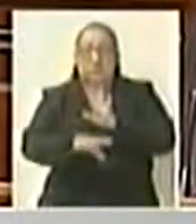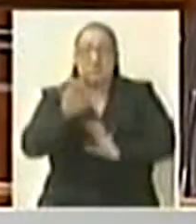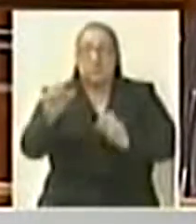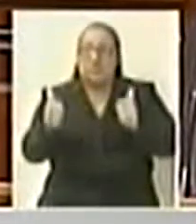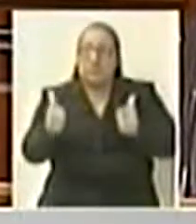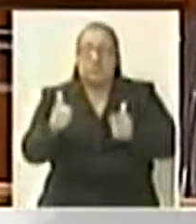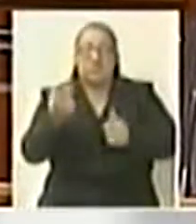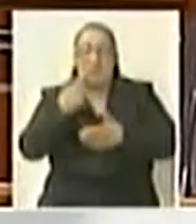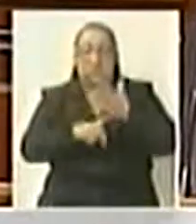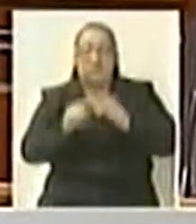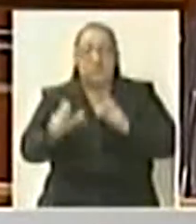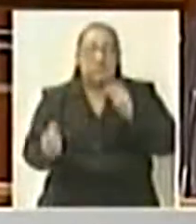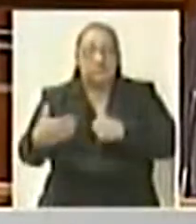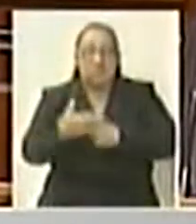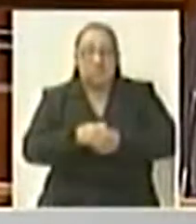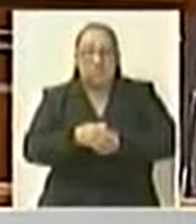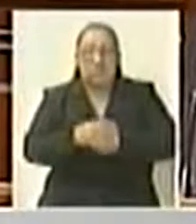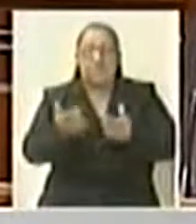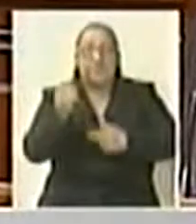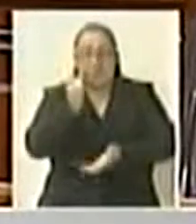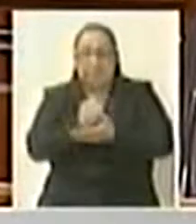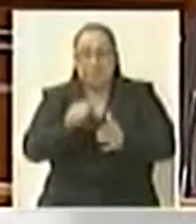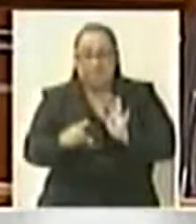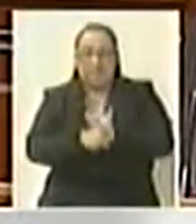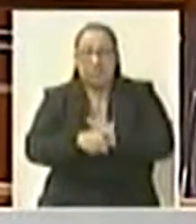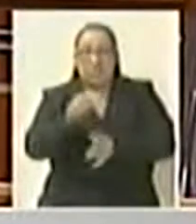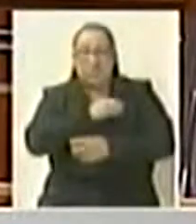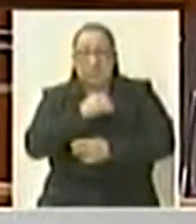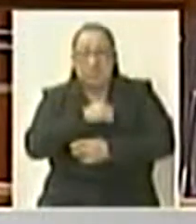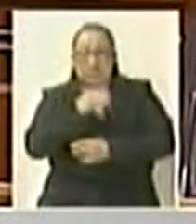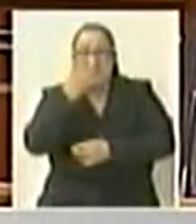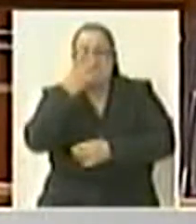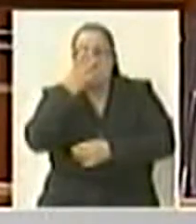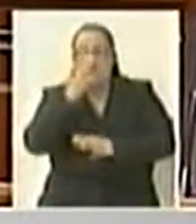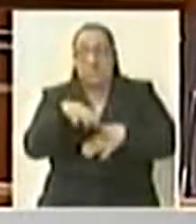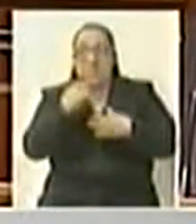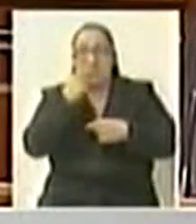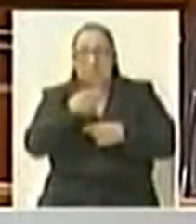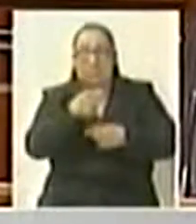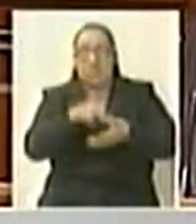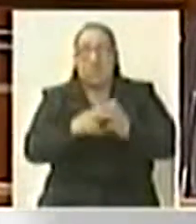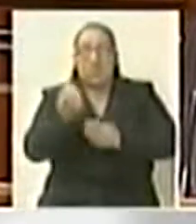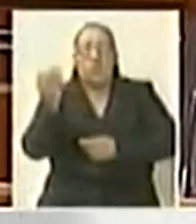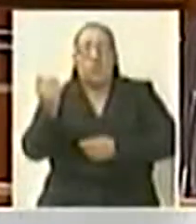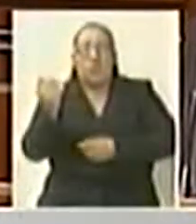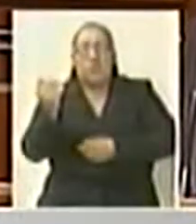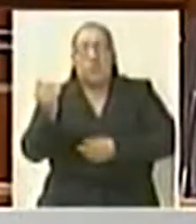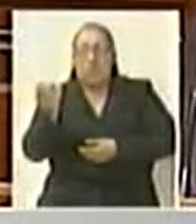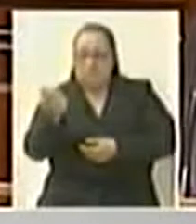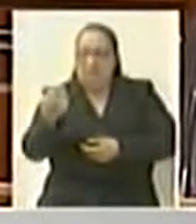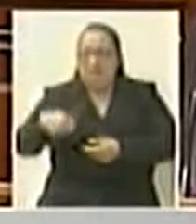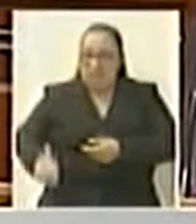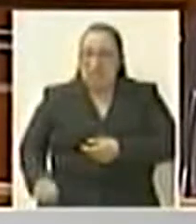bien, para que el pescador, una vez que esté aprobada esta ley en el Ejecutivo, pueda él, el que se jubila, cobrar su plata,